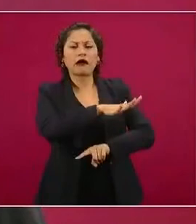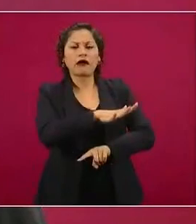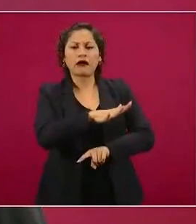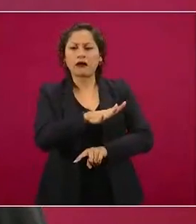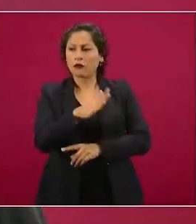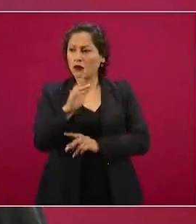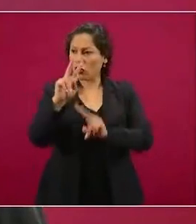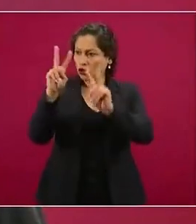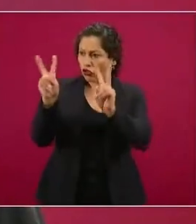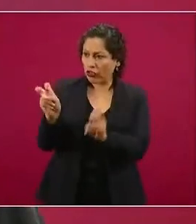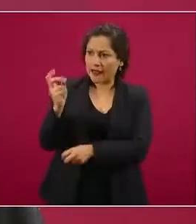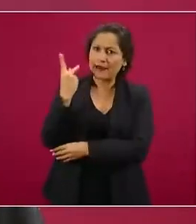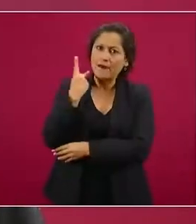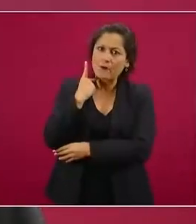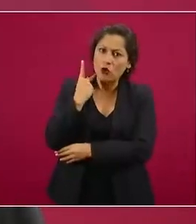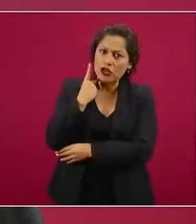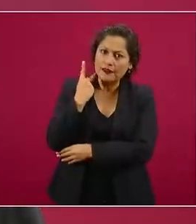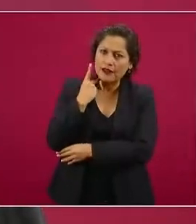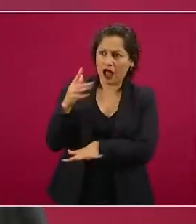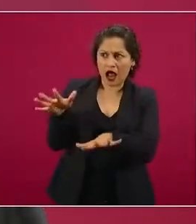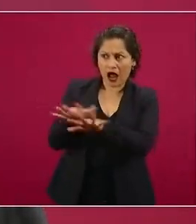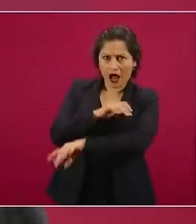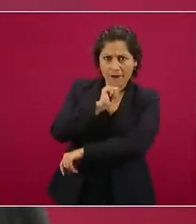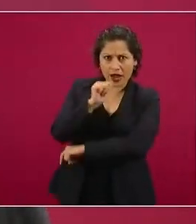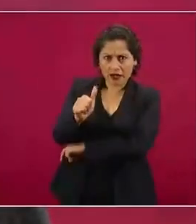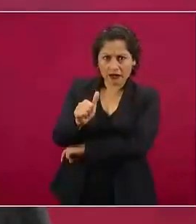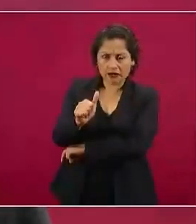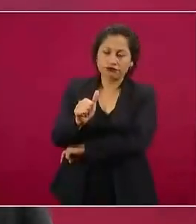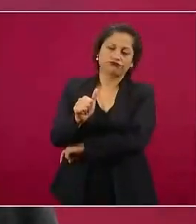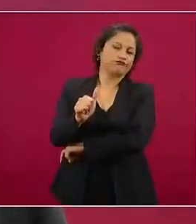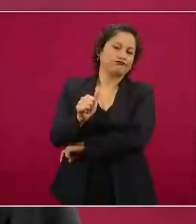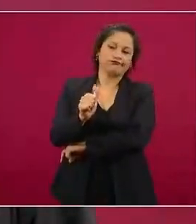No, tiene que haber debate, tiene que